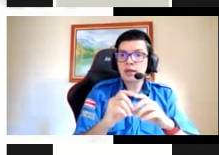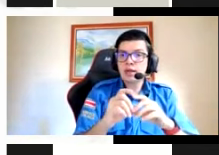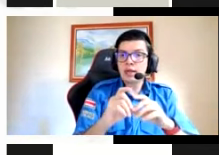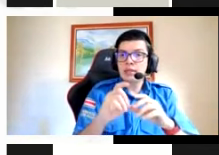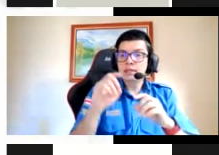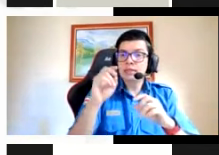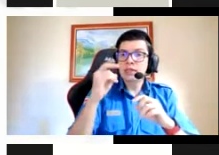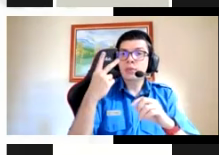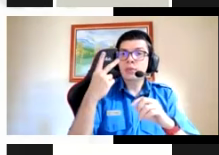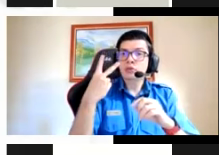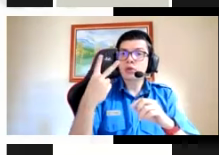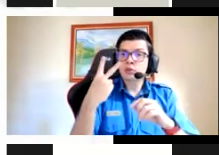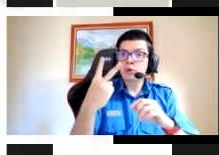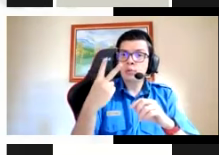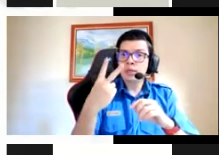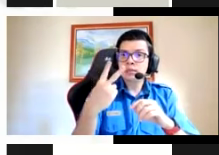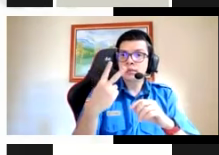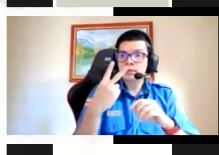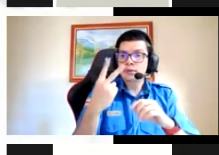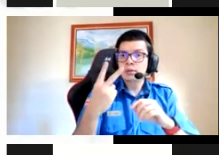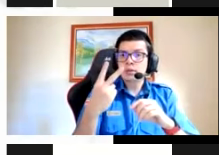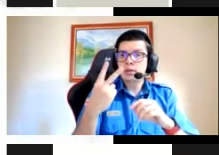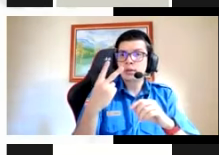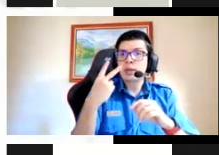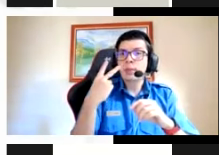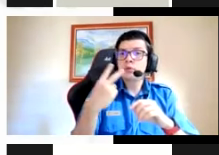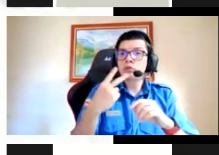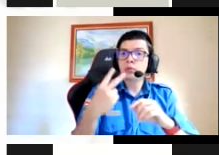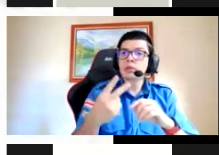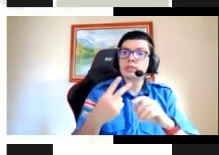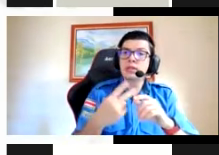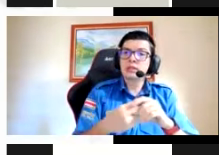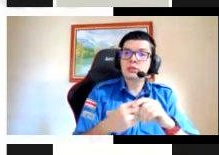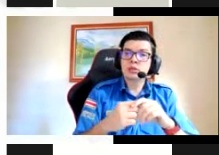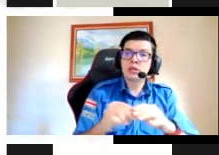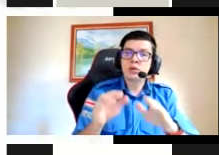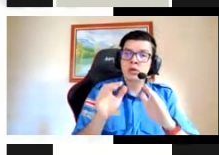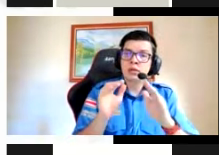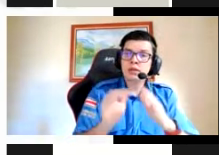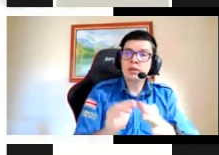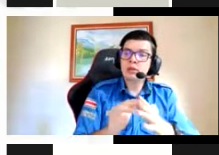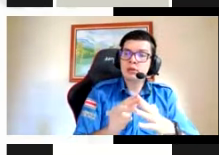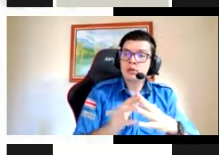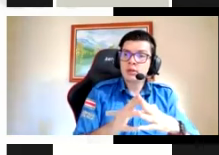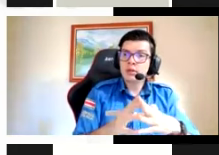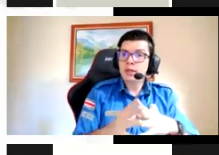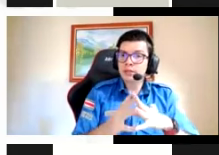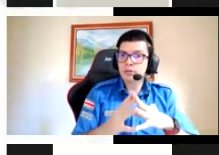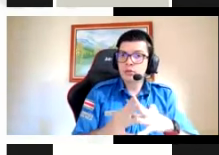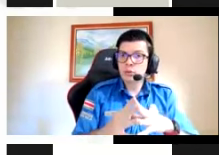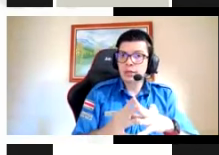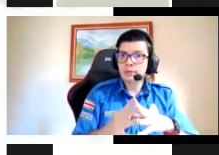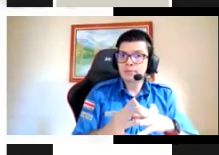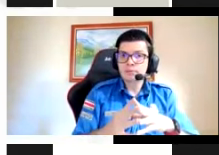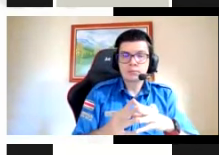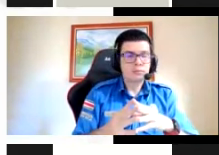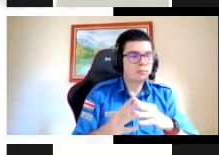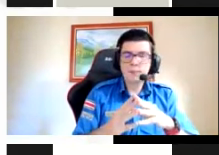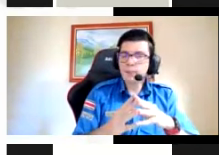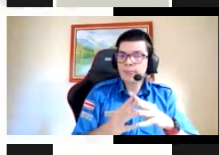ocurrir es que tenemos dos bombas de mucho potencial destructivo dentro de la estructura.